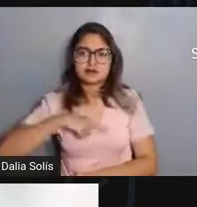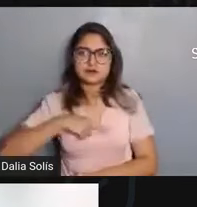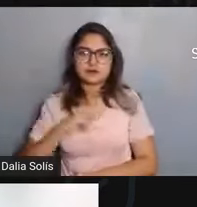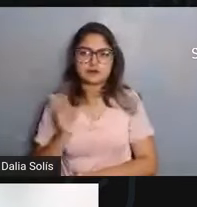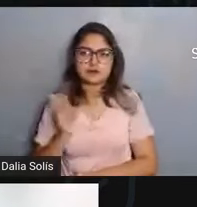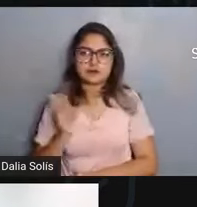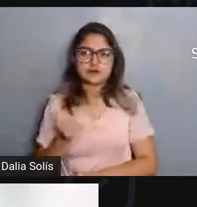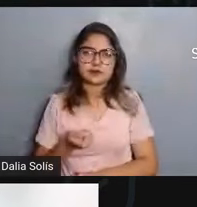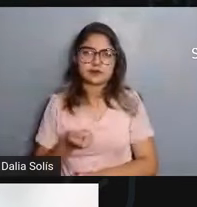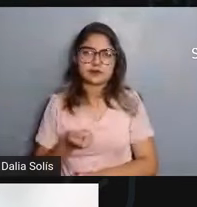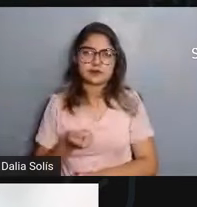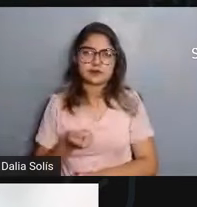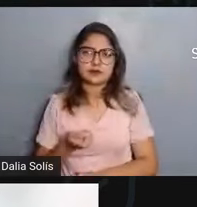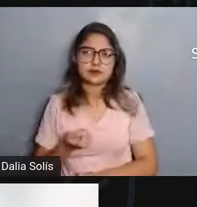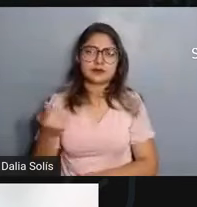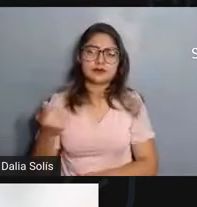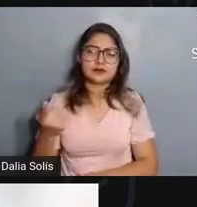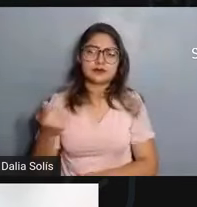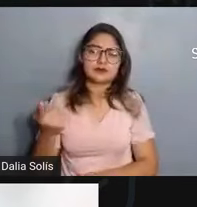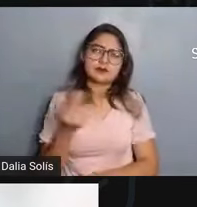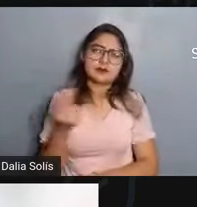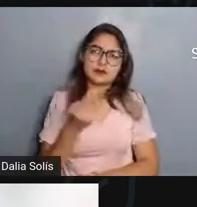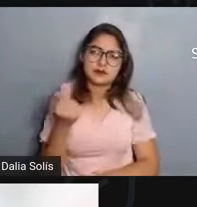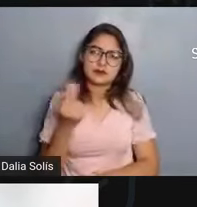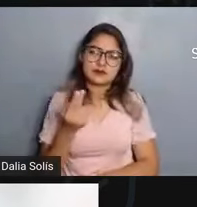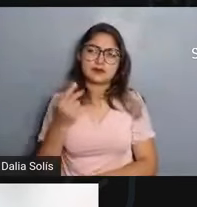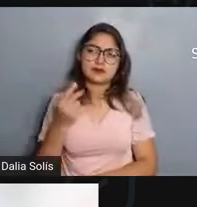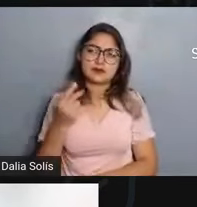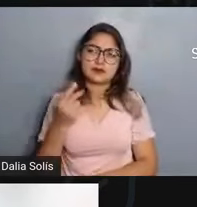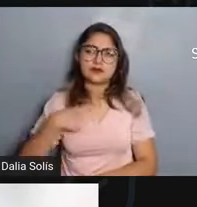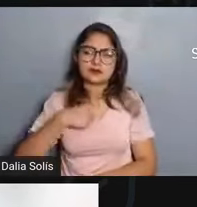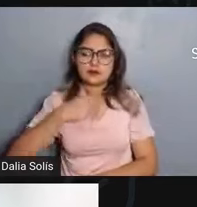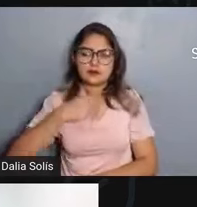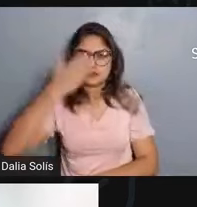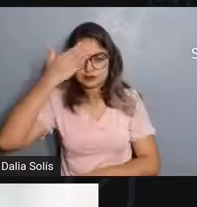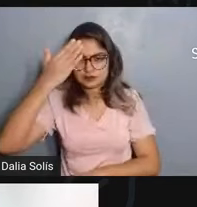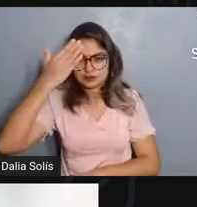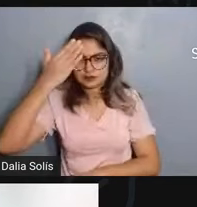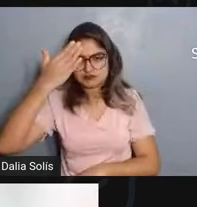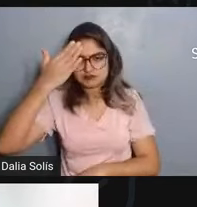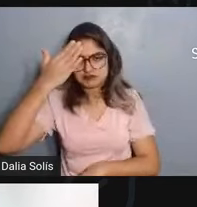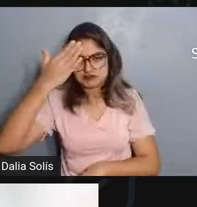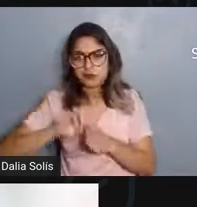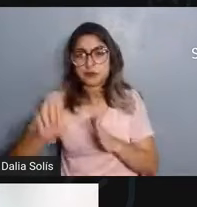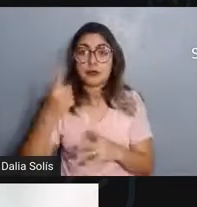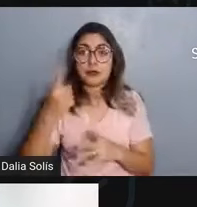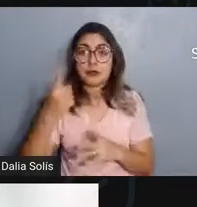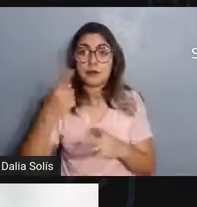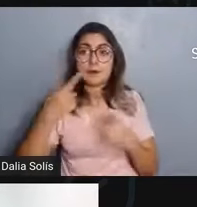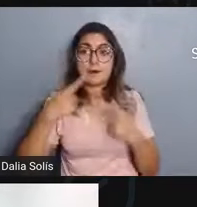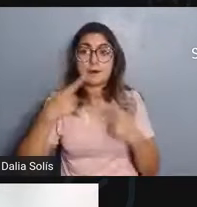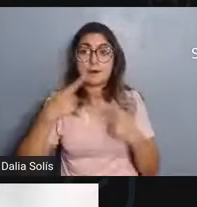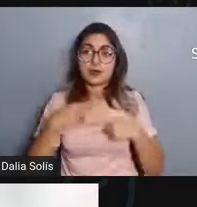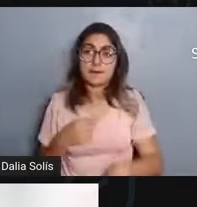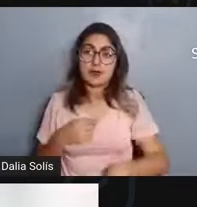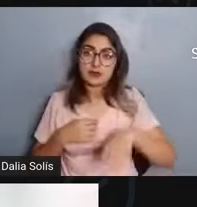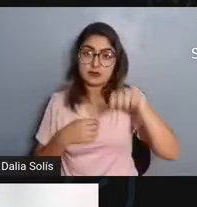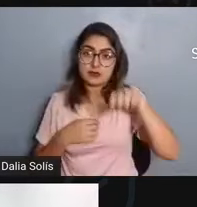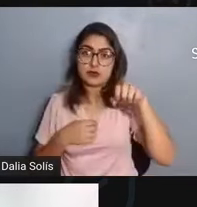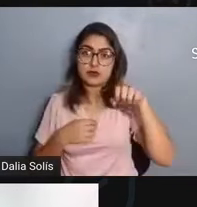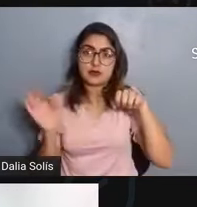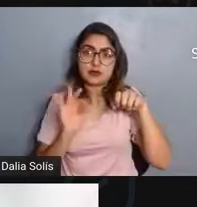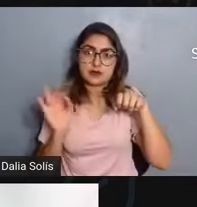hacer cuando vaya una persona de 60 años o más a pedirle, no nada más saber si tiene depresión, si tiene demencia, que le duele el hueso, que